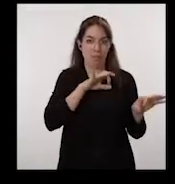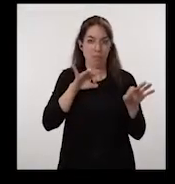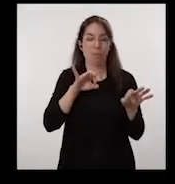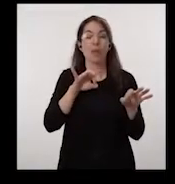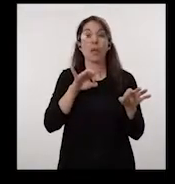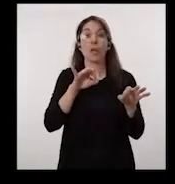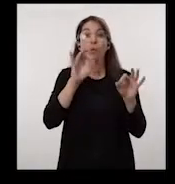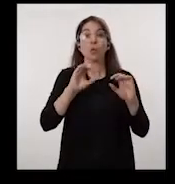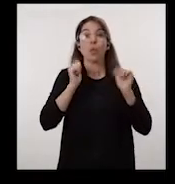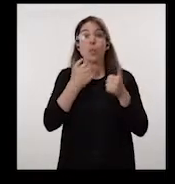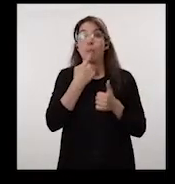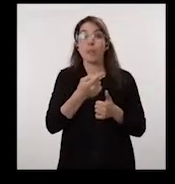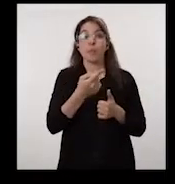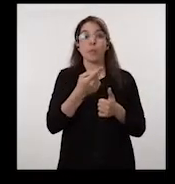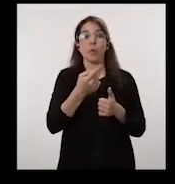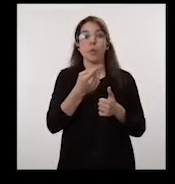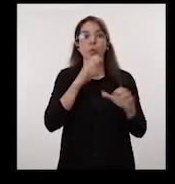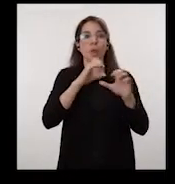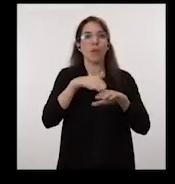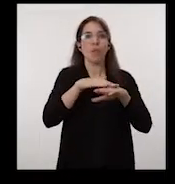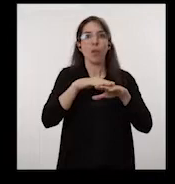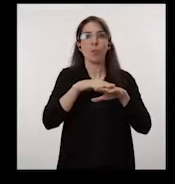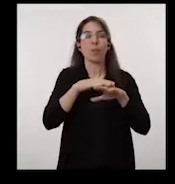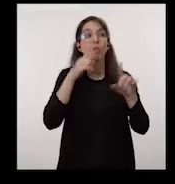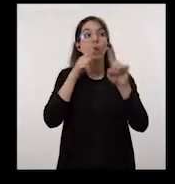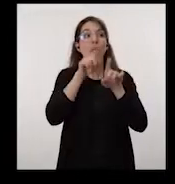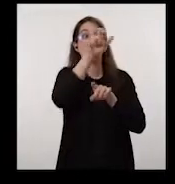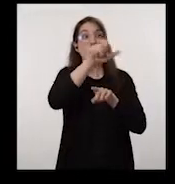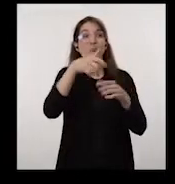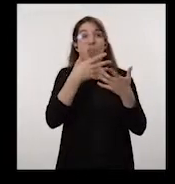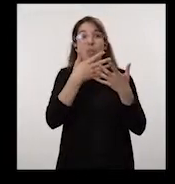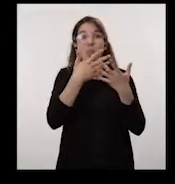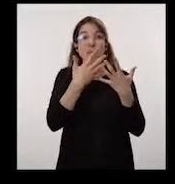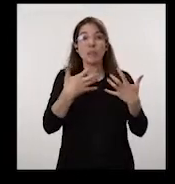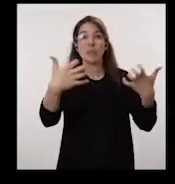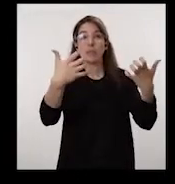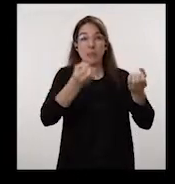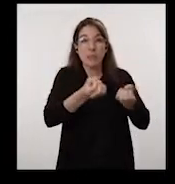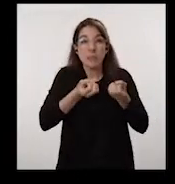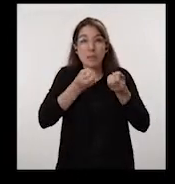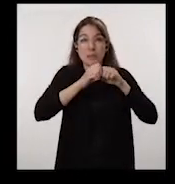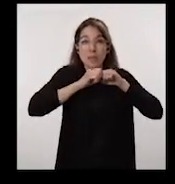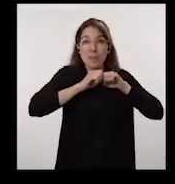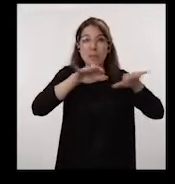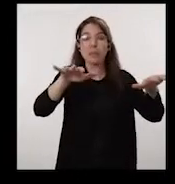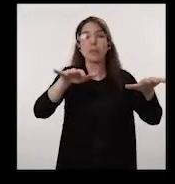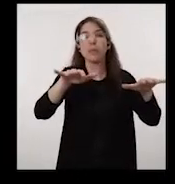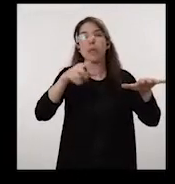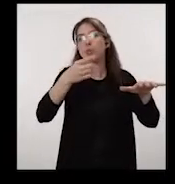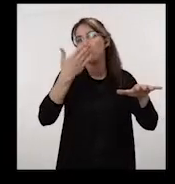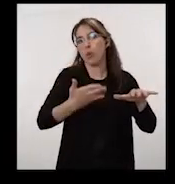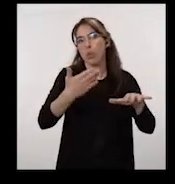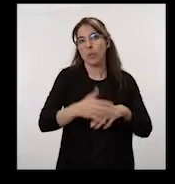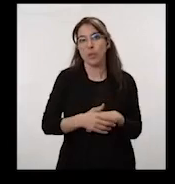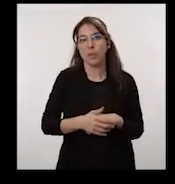llegar a los diferentes públicos o llegar a través del mayor número de líneas de comunicaciones